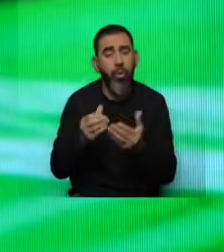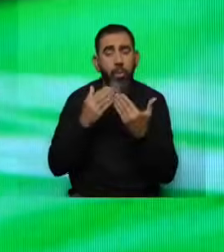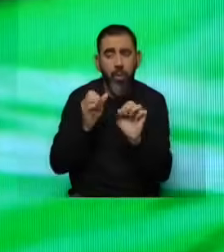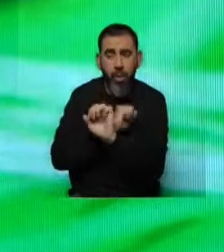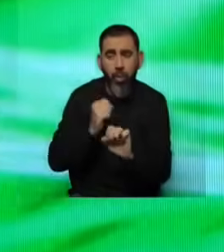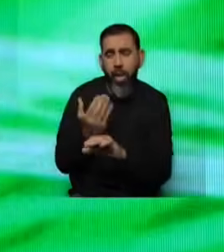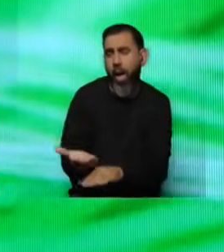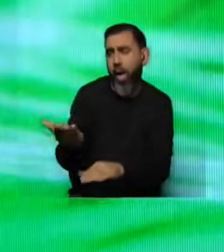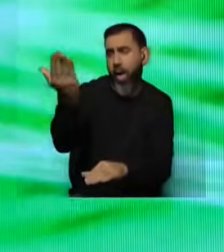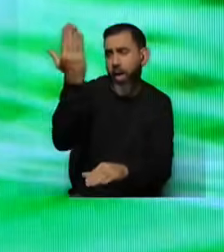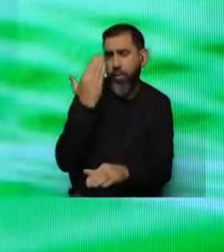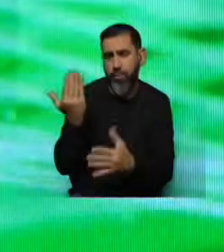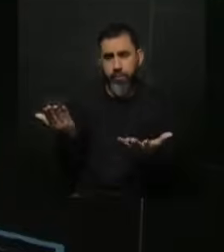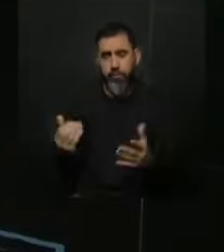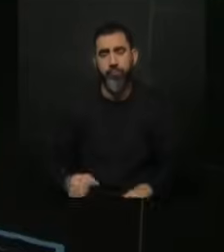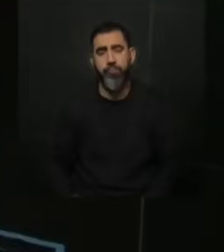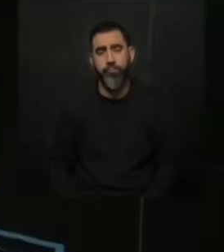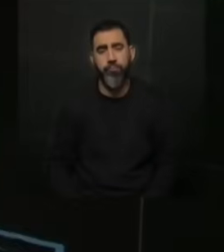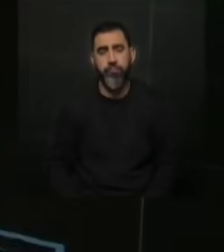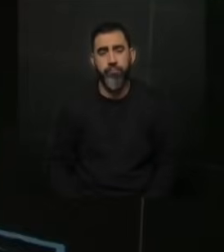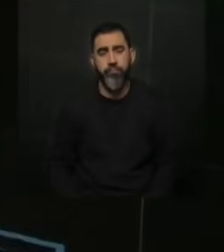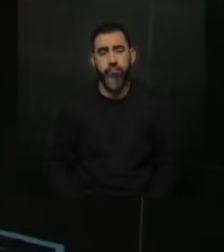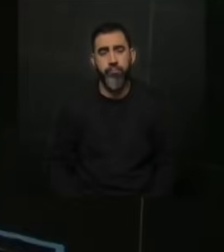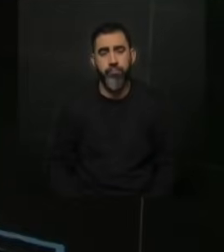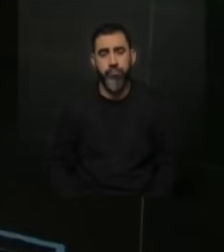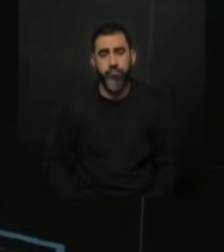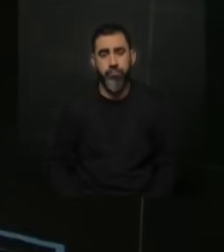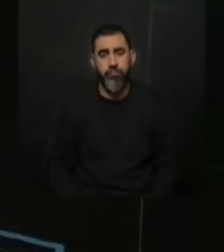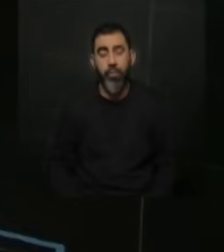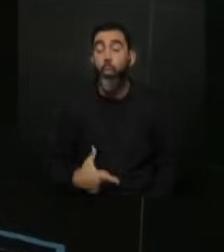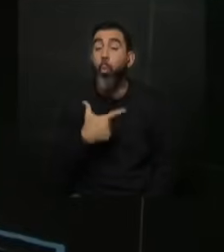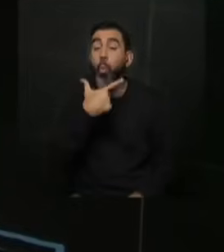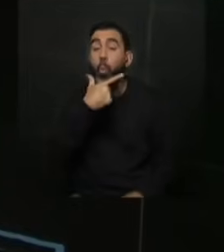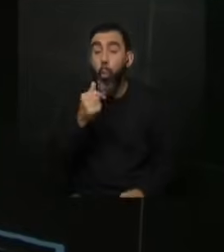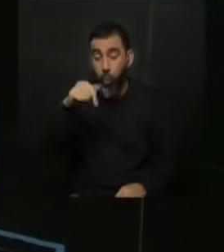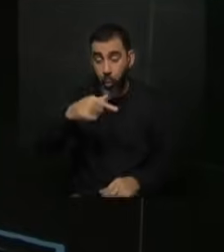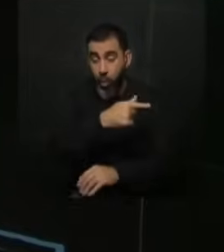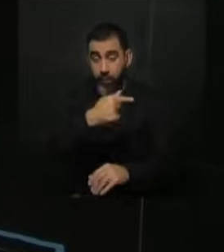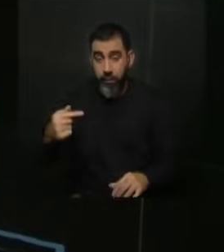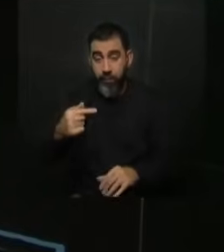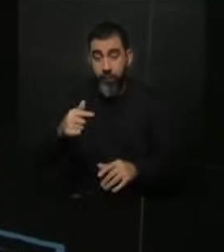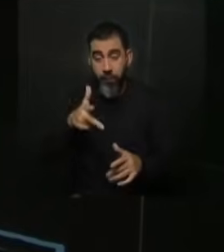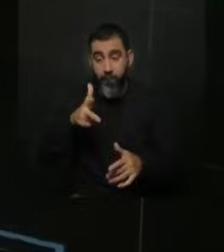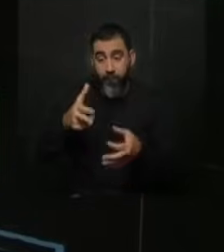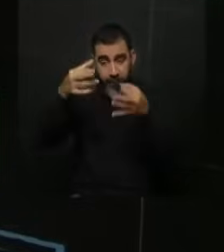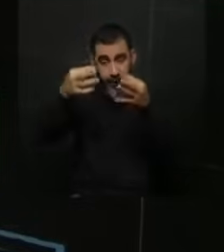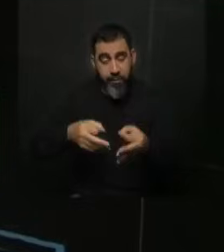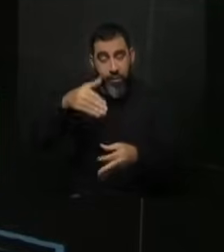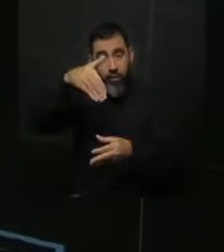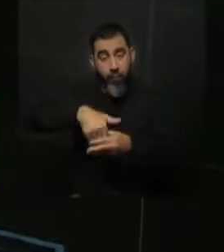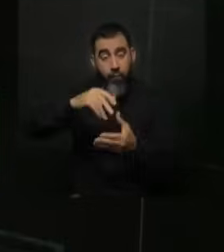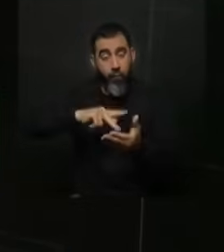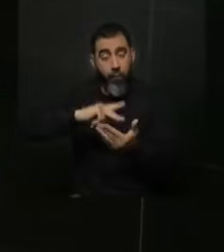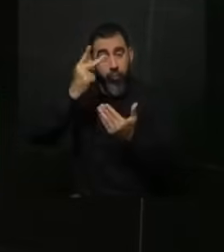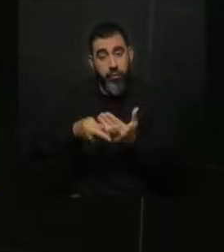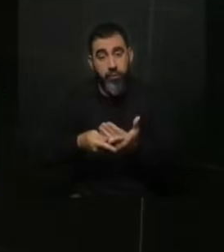haber sido hechas eh con antelación lo cierto Lo cierto es que el jueves de esta semana era la fecha fijada para votar el proyecto en